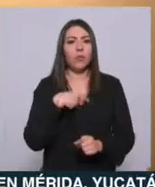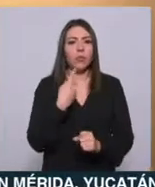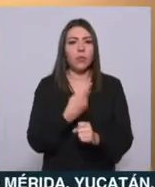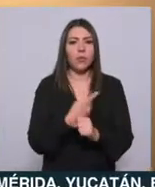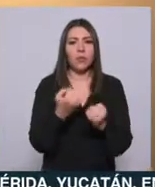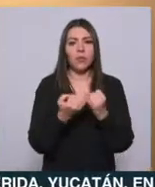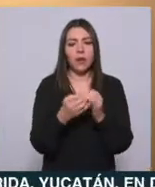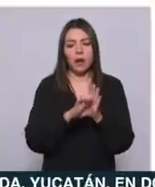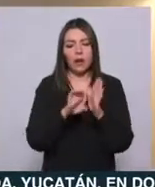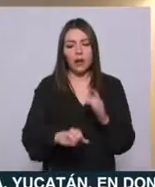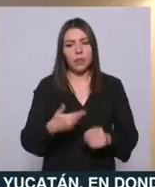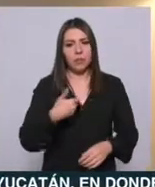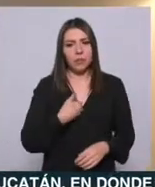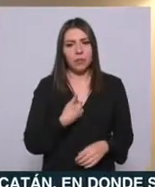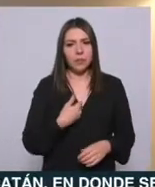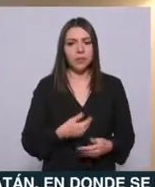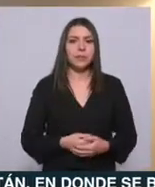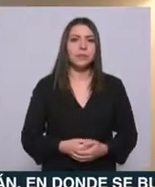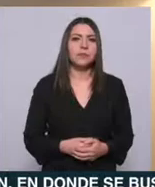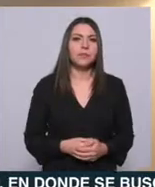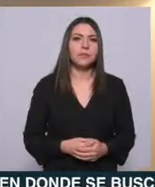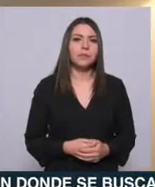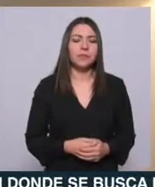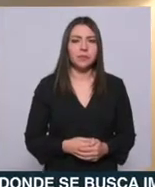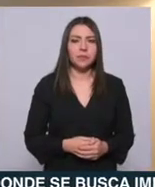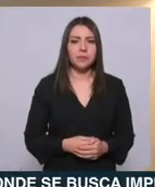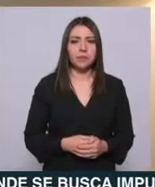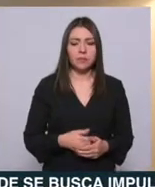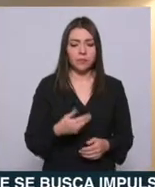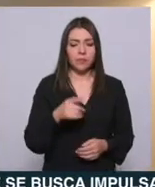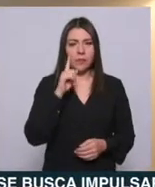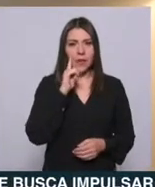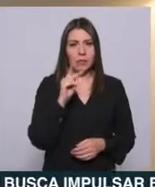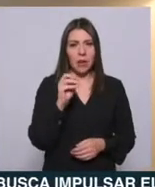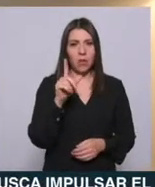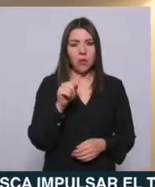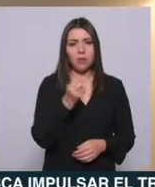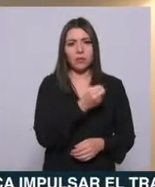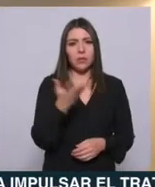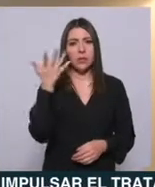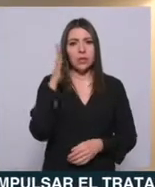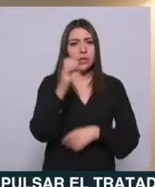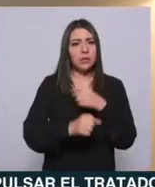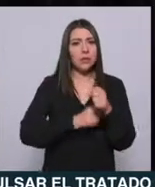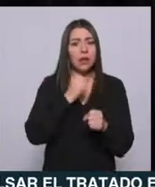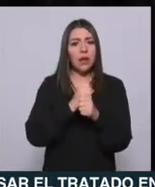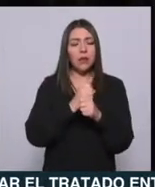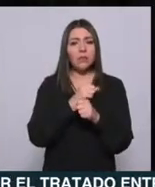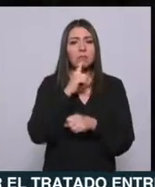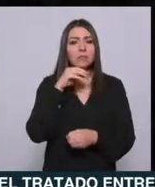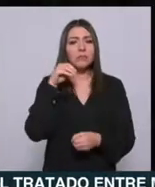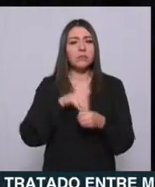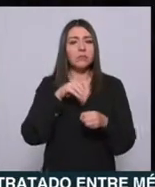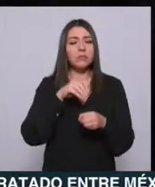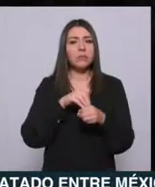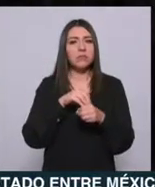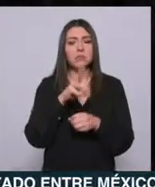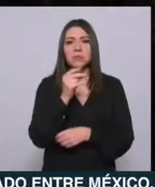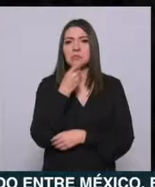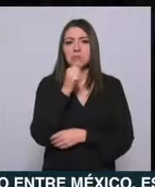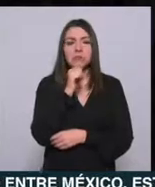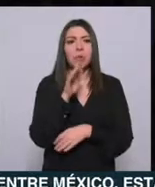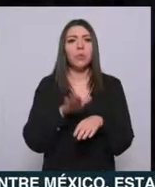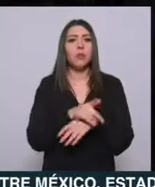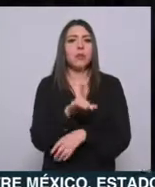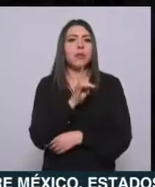fue mi caso. Paola mantuvo durante 10 años su caso en anonimato por miedo a ser juzgada. Sin embargo, gracias